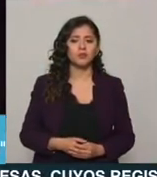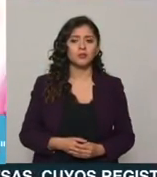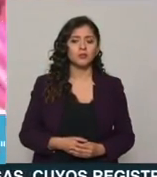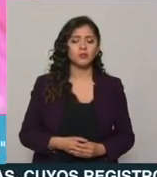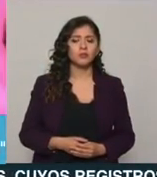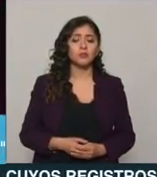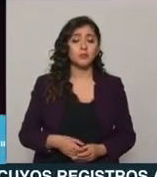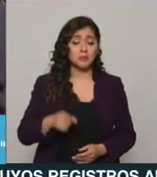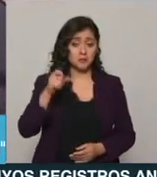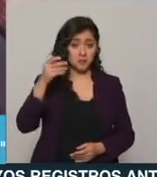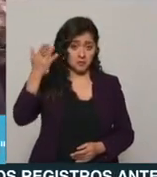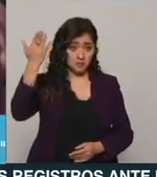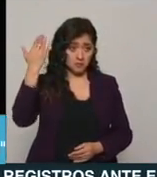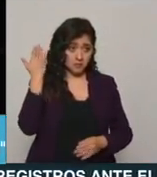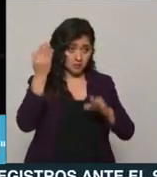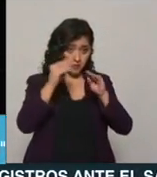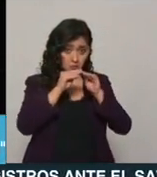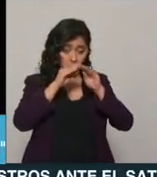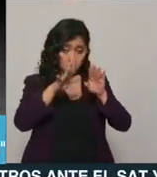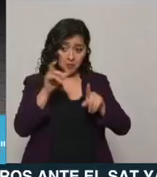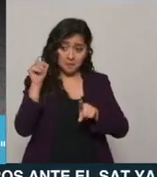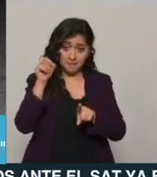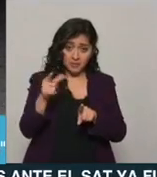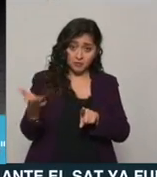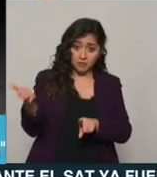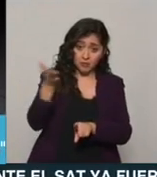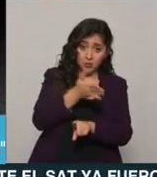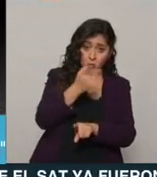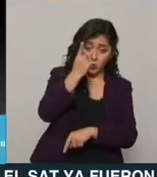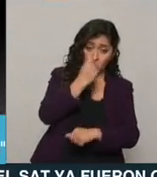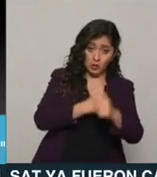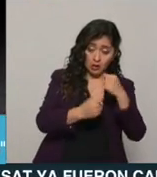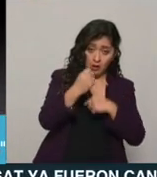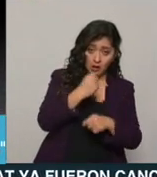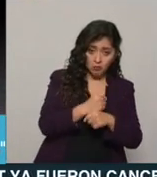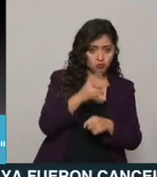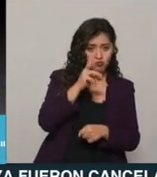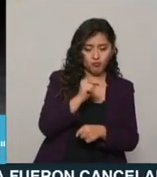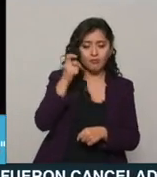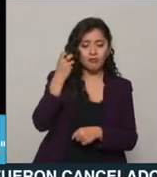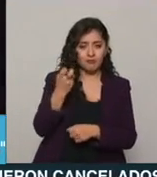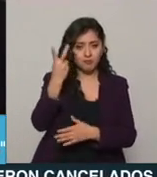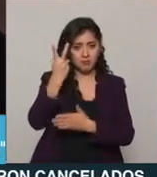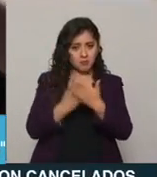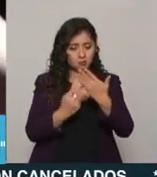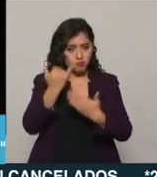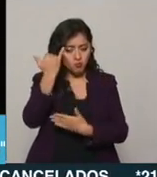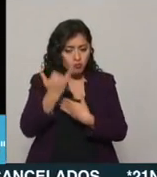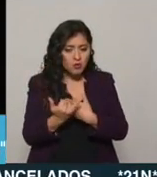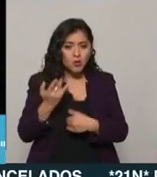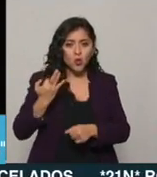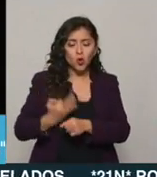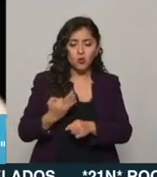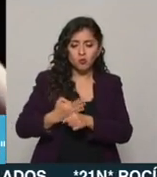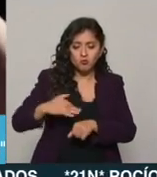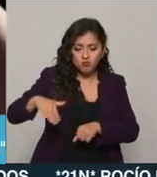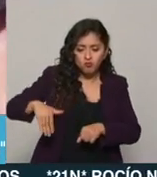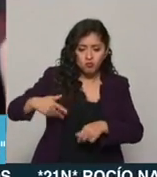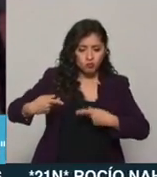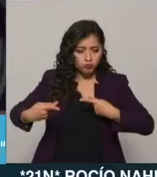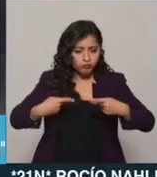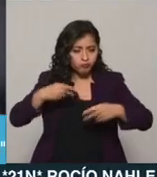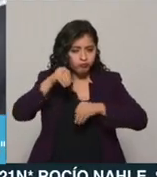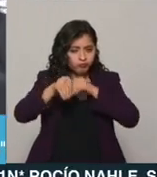repitiendo así ningún proyecto, todos son proyectos salidos del horno, digamos, desde el laboratorio de inmersión, y nos